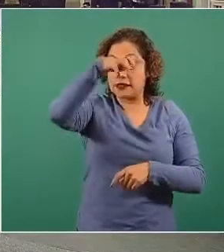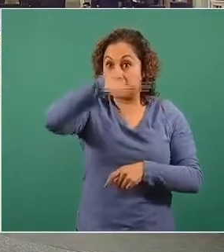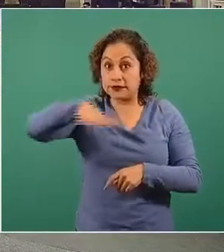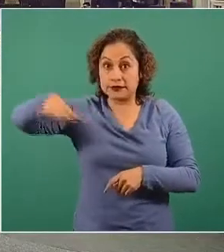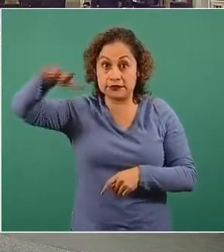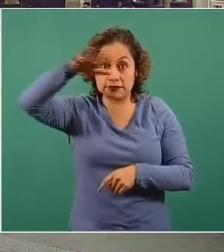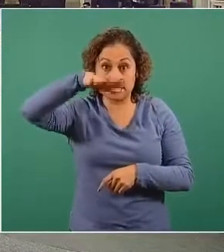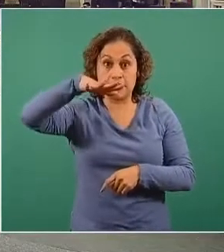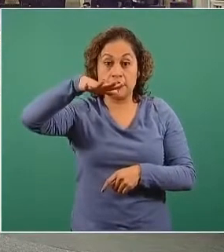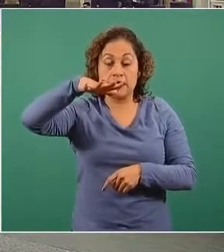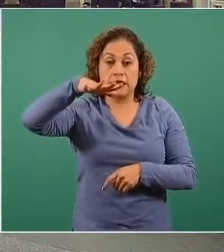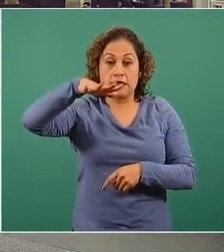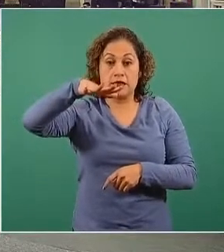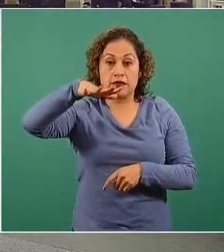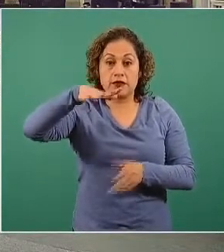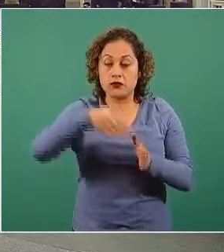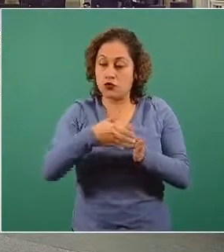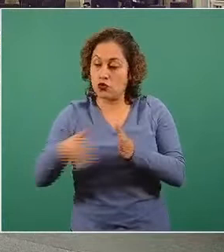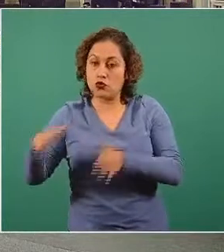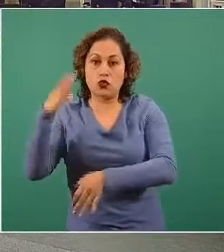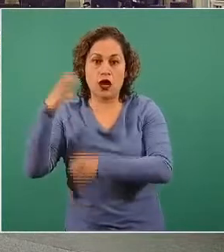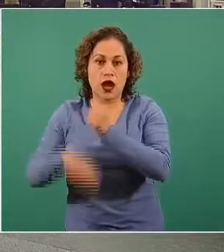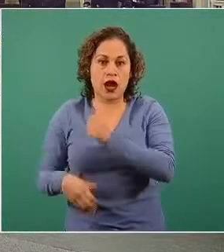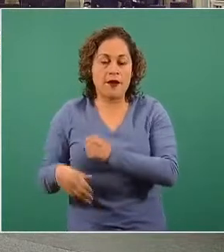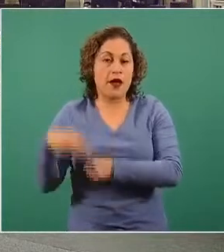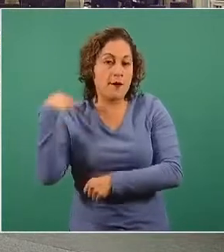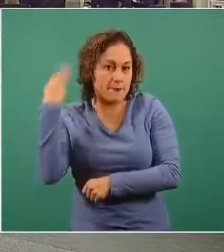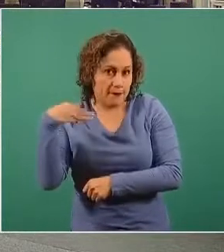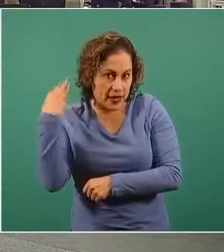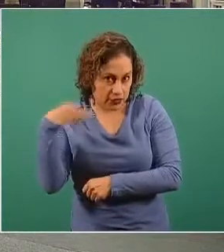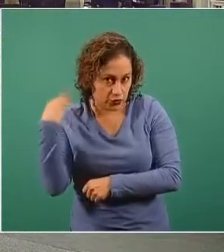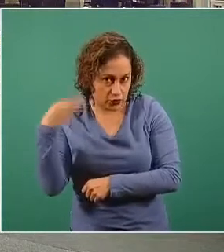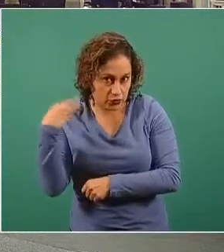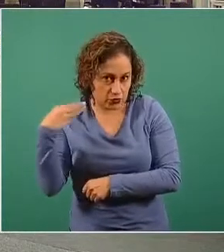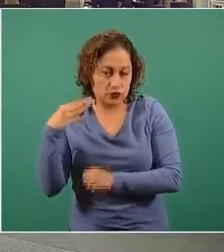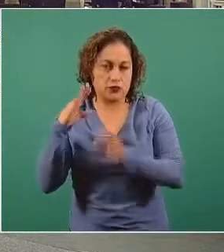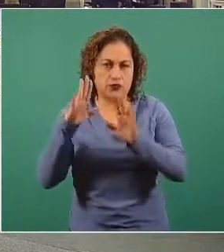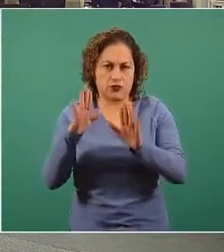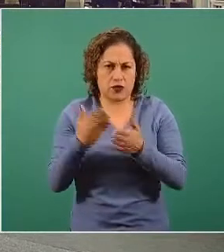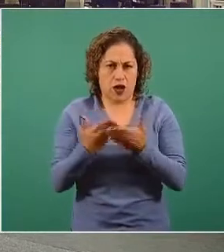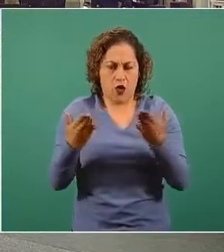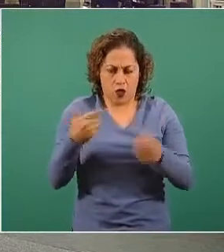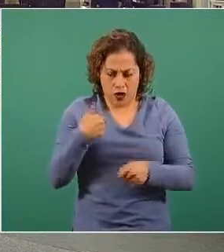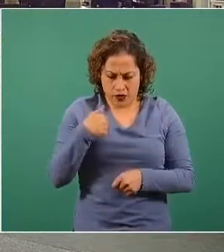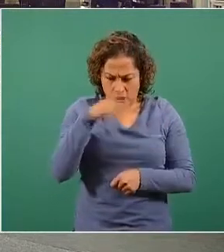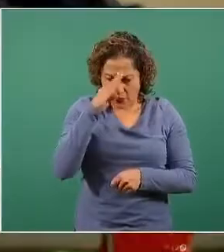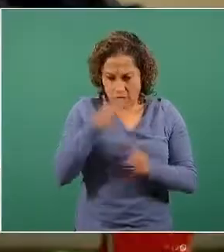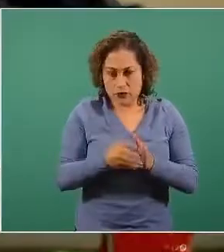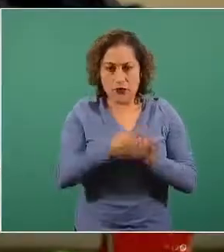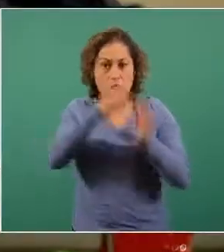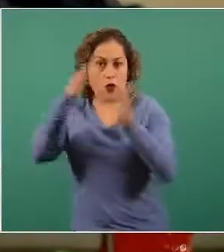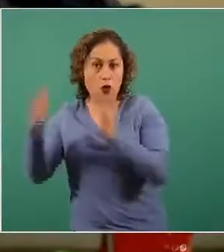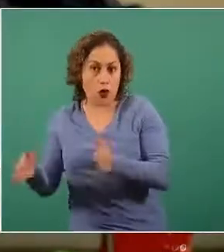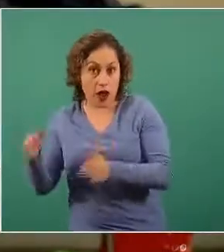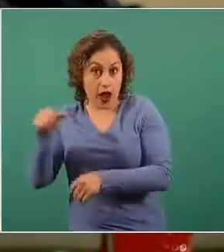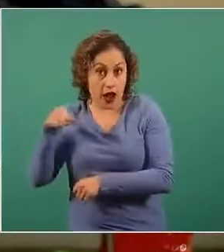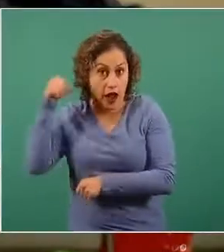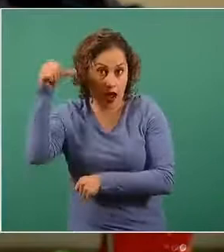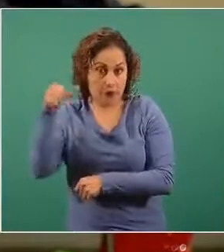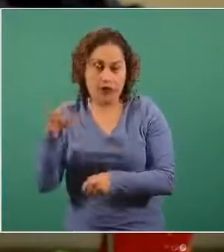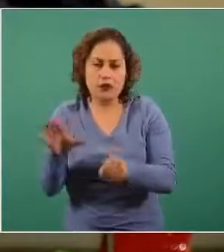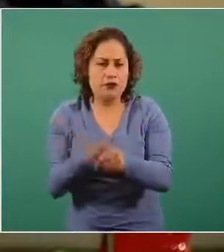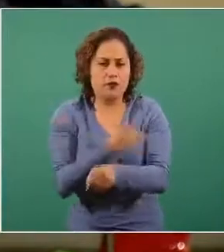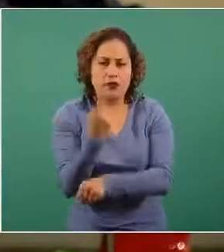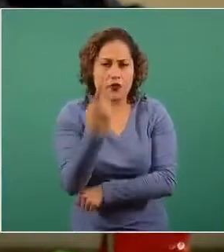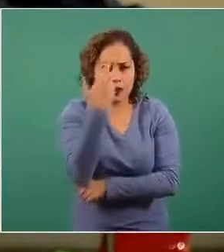cubiertos en febrero, marzo, y ahora se va a extender hasta abril. ¿Esto a qué responde? ¿Tiene que ver con